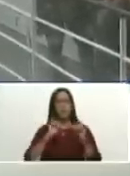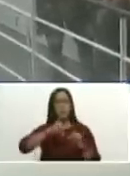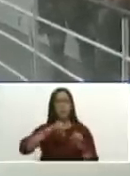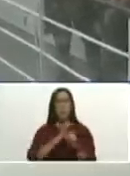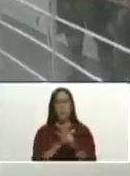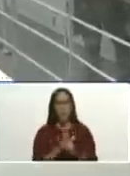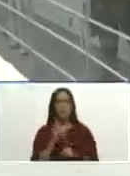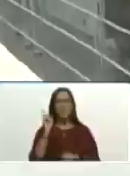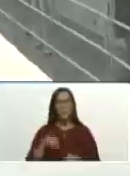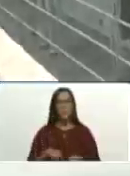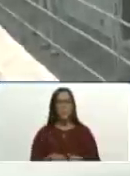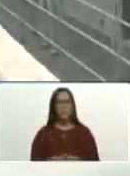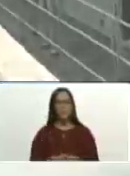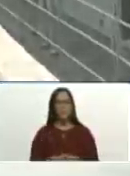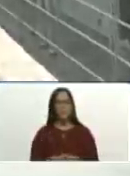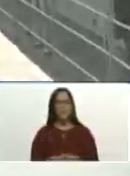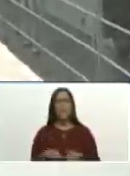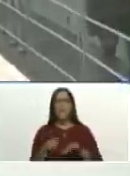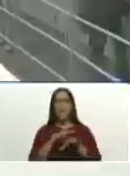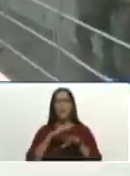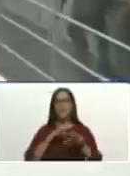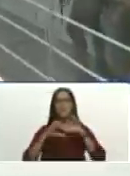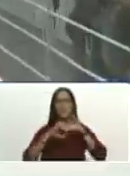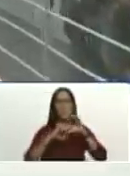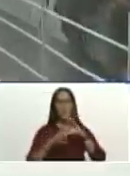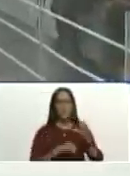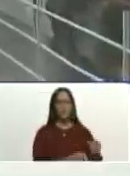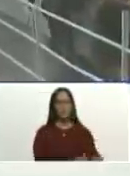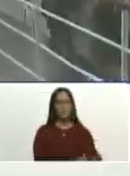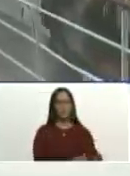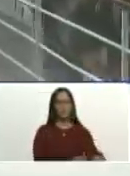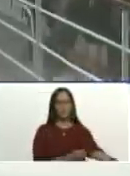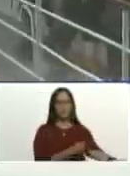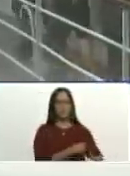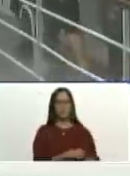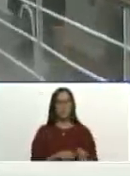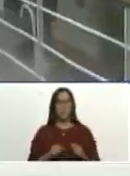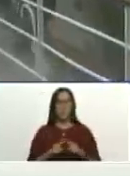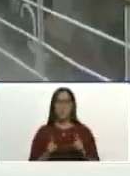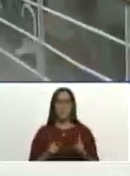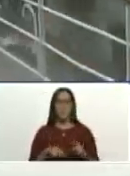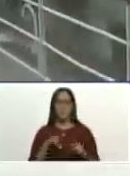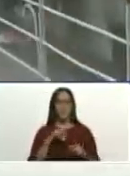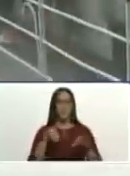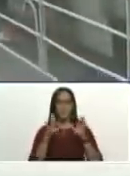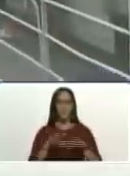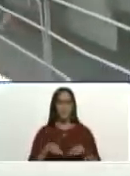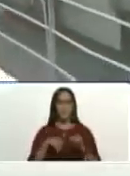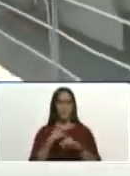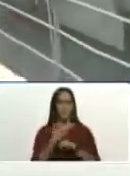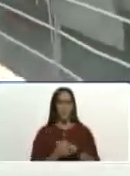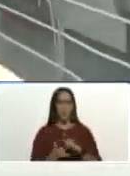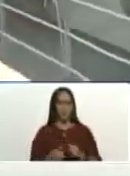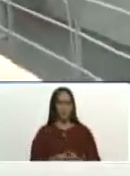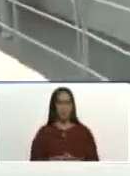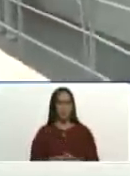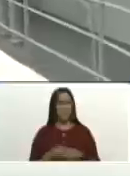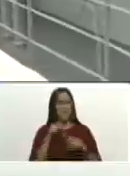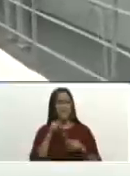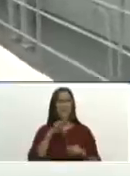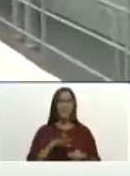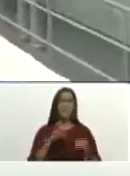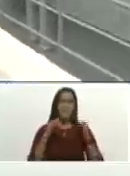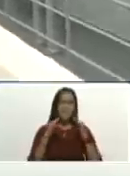también, para entonces era ministro de comunicación, pero no detuvieron el plan. Ellos estaban